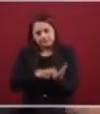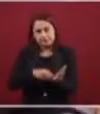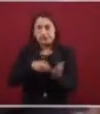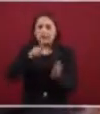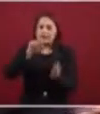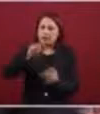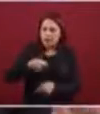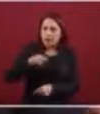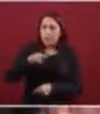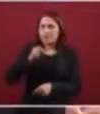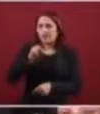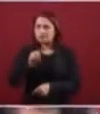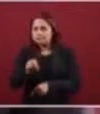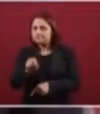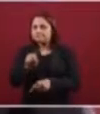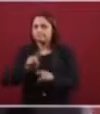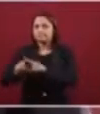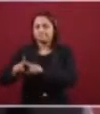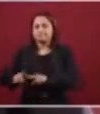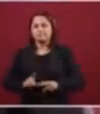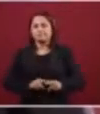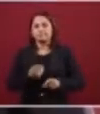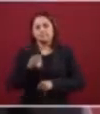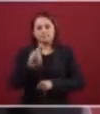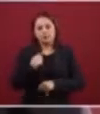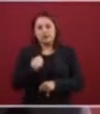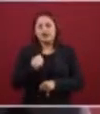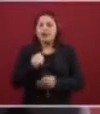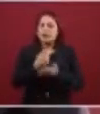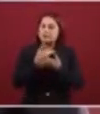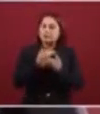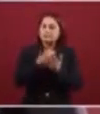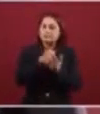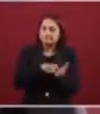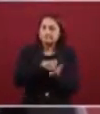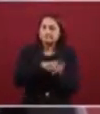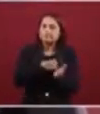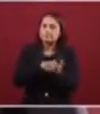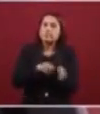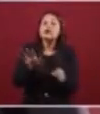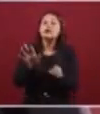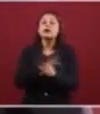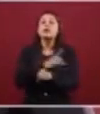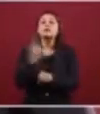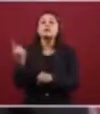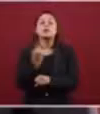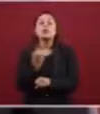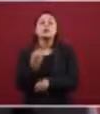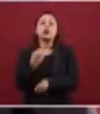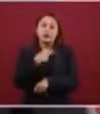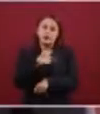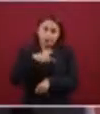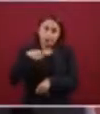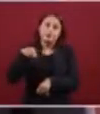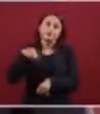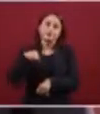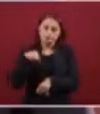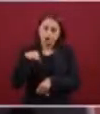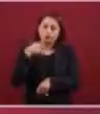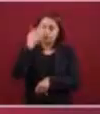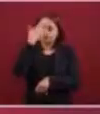en marcaje porque estamos en este proceso combatiendo la corrupción, porque sí estamos saneando la agencia, ¿eh? Entonces,